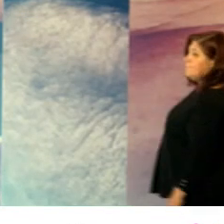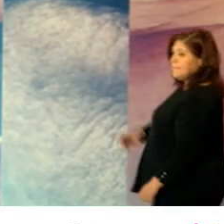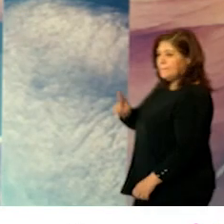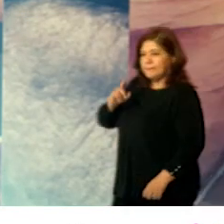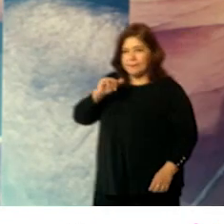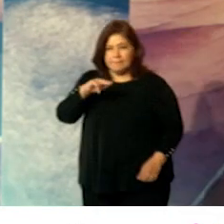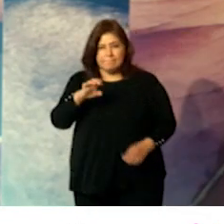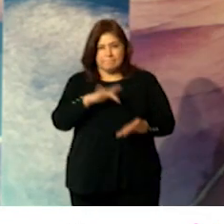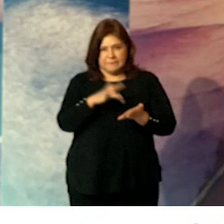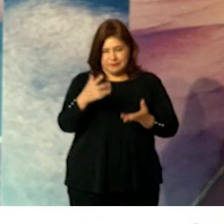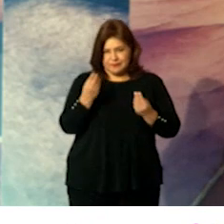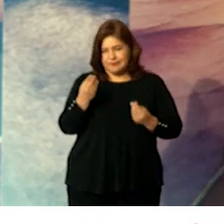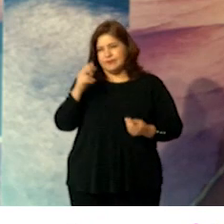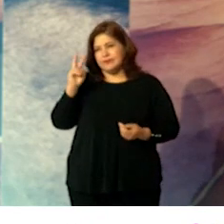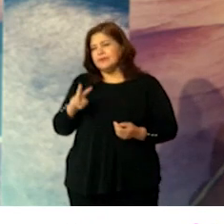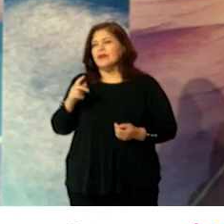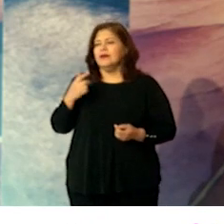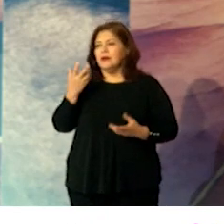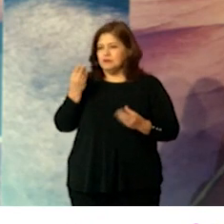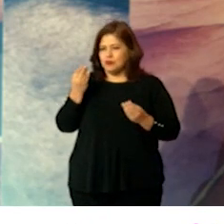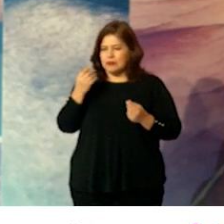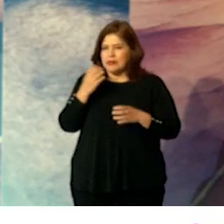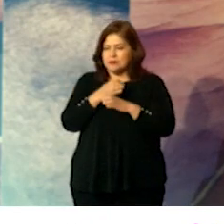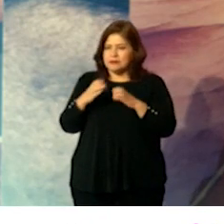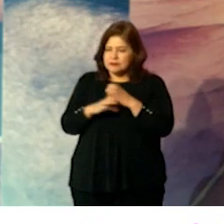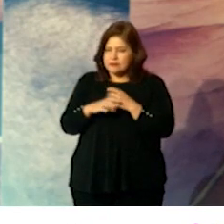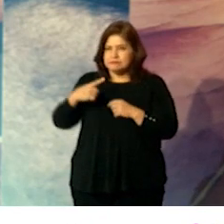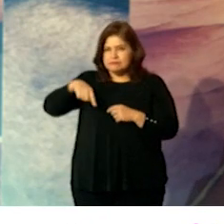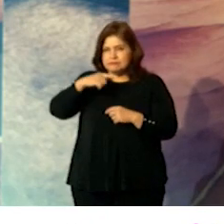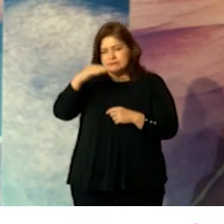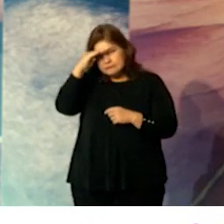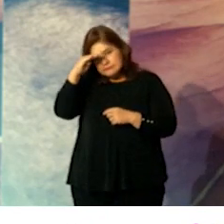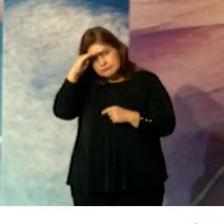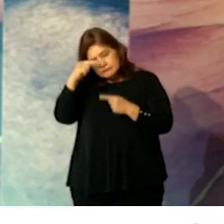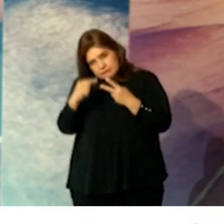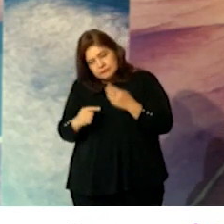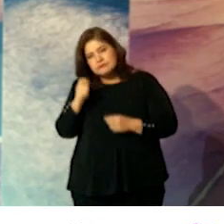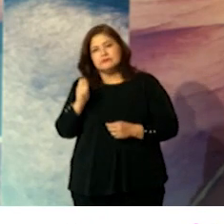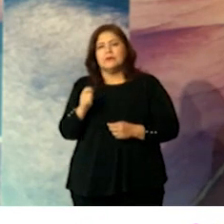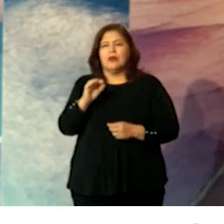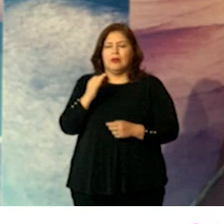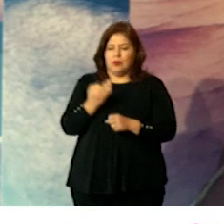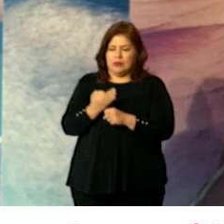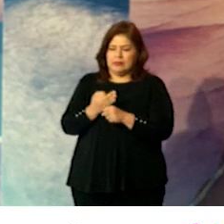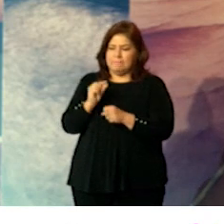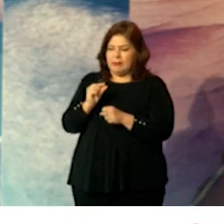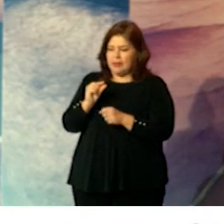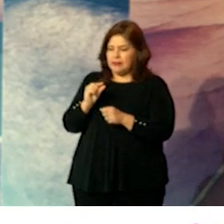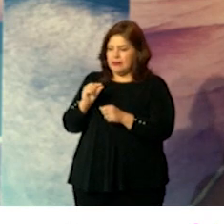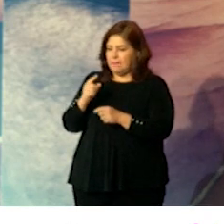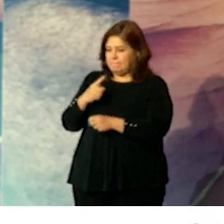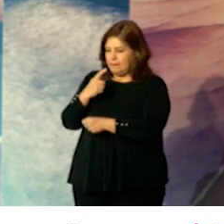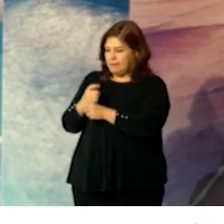Híjole, muchas cosas ahí que nos estamos llevando de reflexión. Y para acabar con esta primera ronda, Julieta,